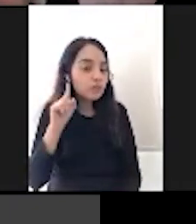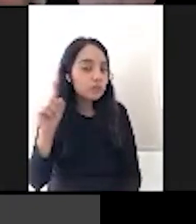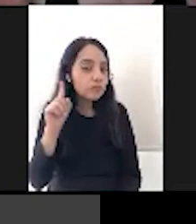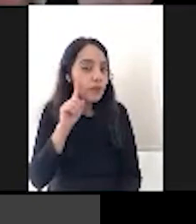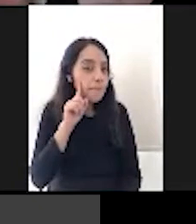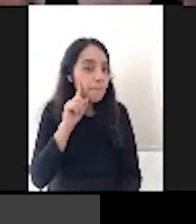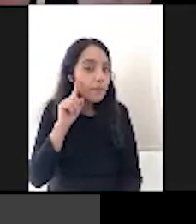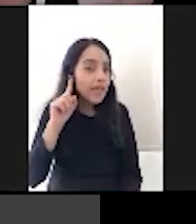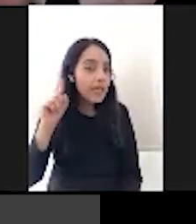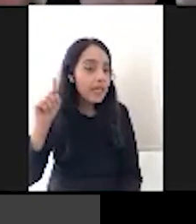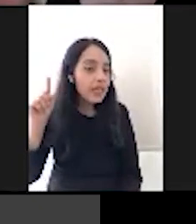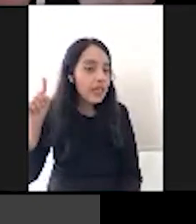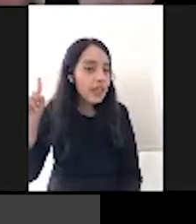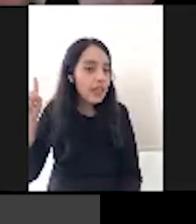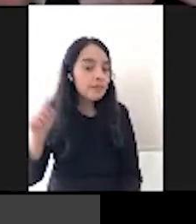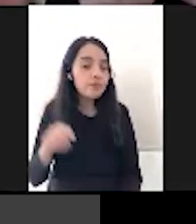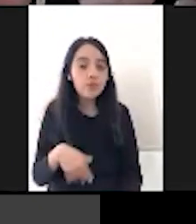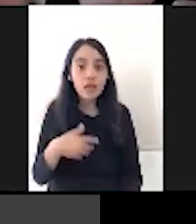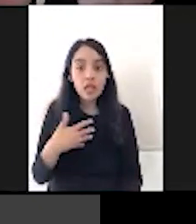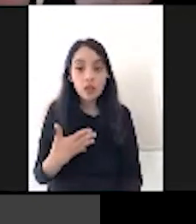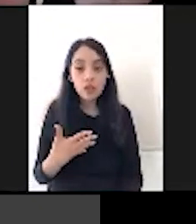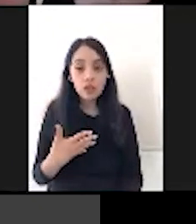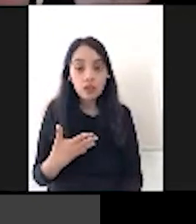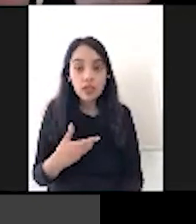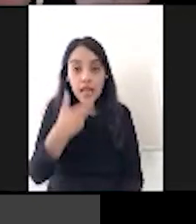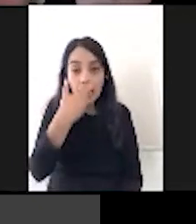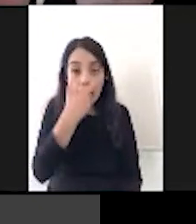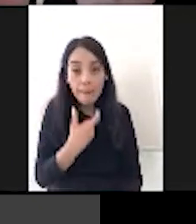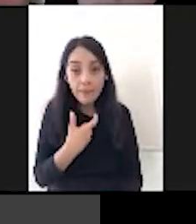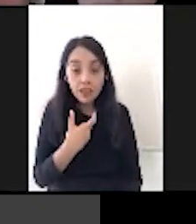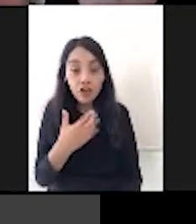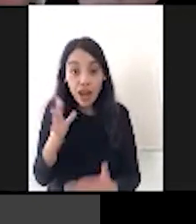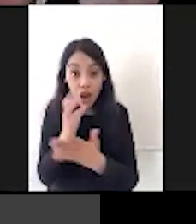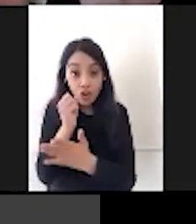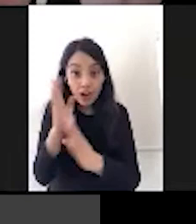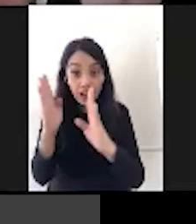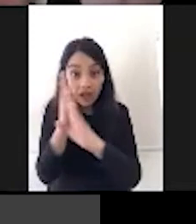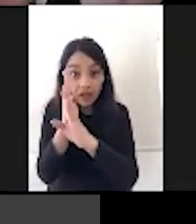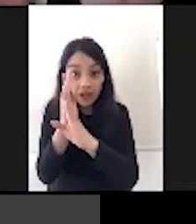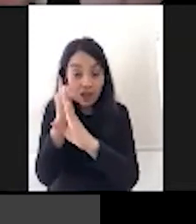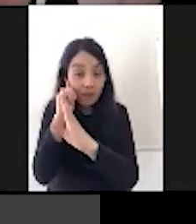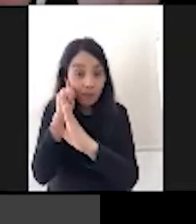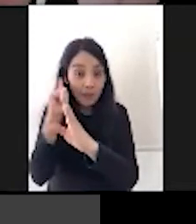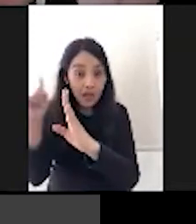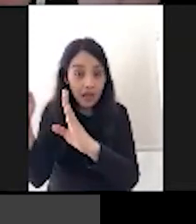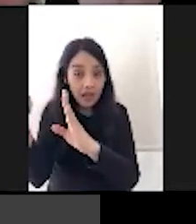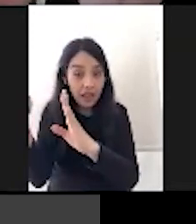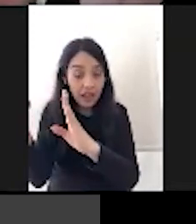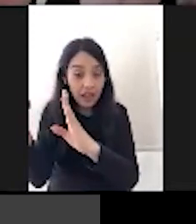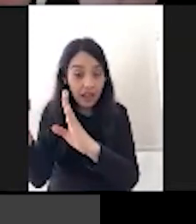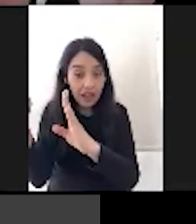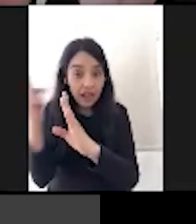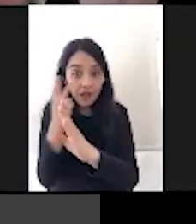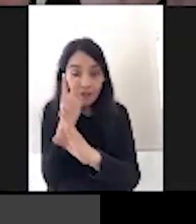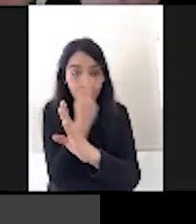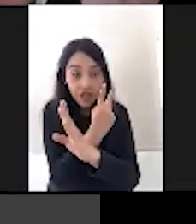persona está fijando con la región de interés, este pito suena en forma continua y cuando el ojo se mueve, deja de sonar.